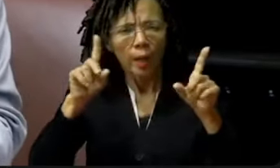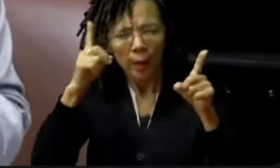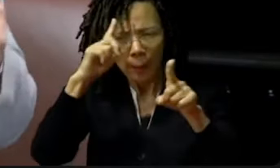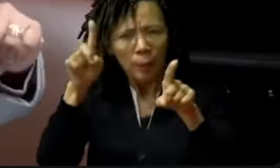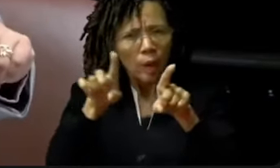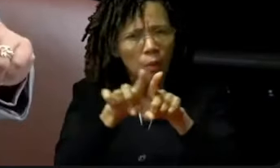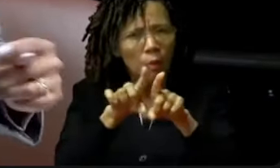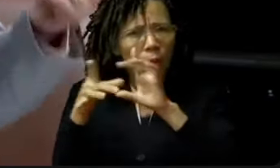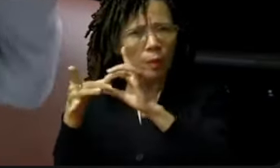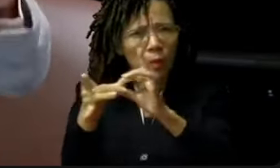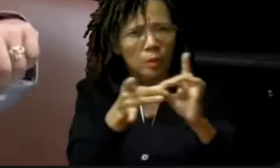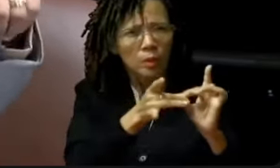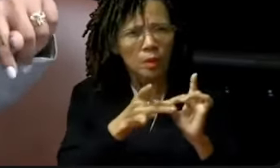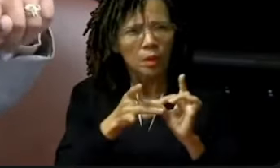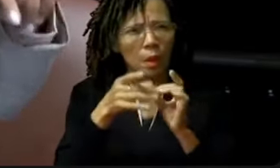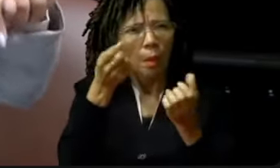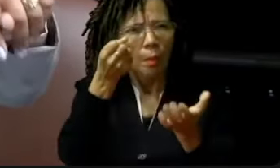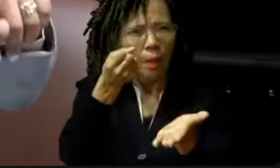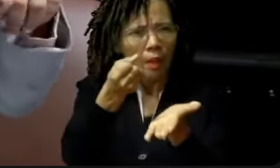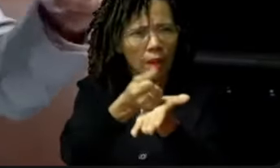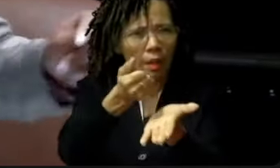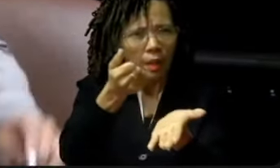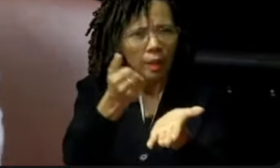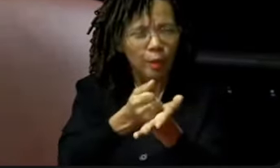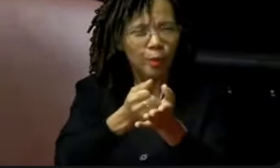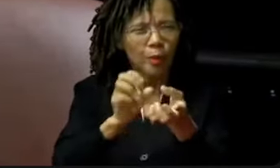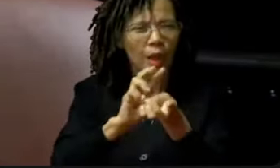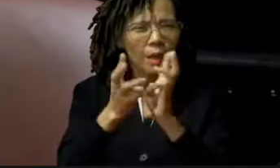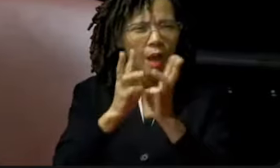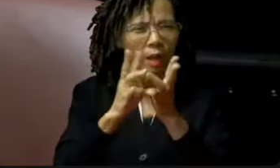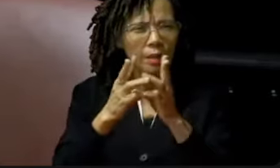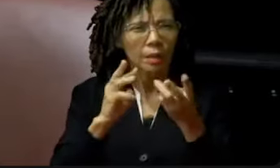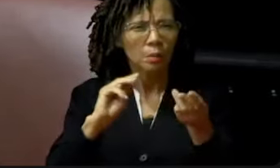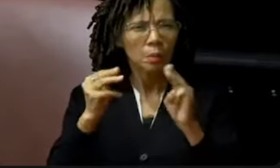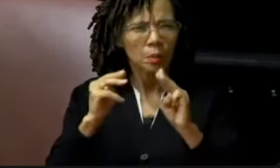efectivo para la sociedad y para el cambio climático, lo cual